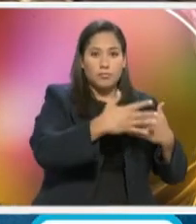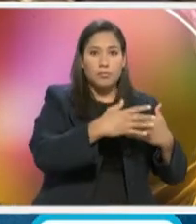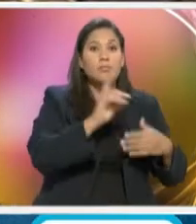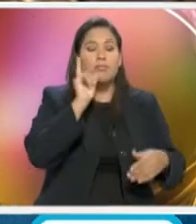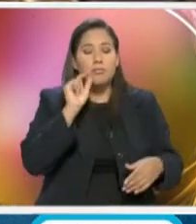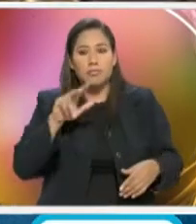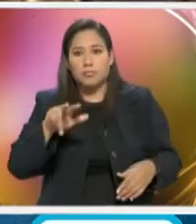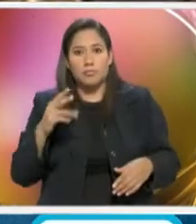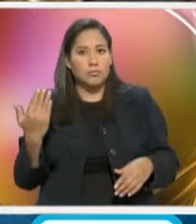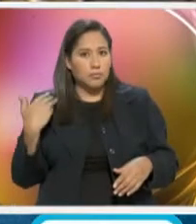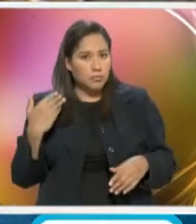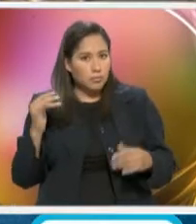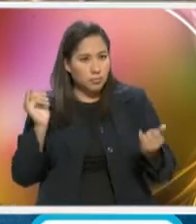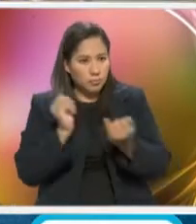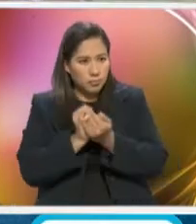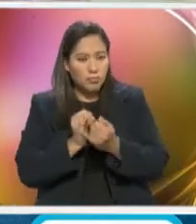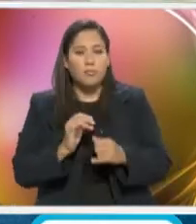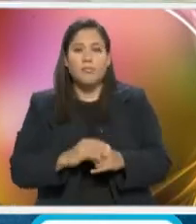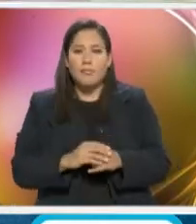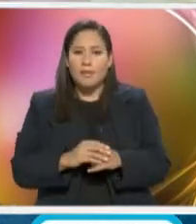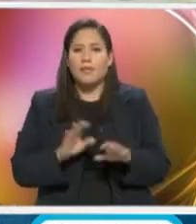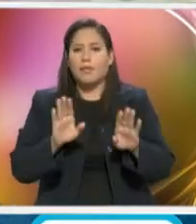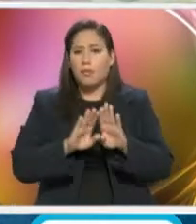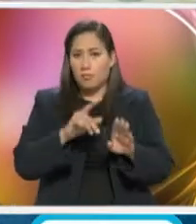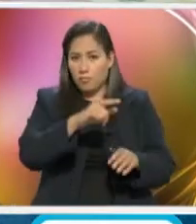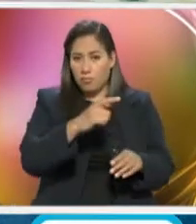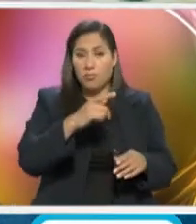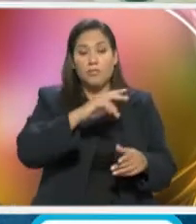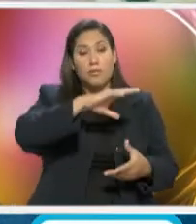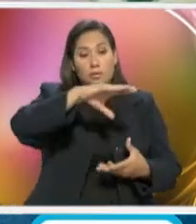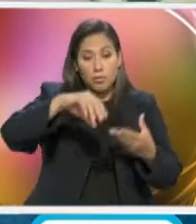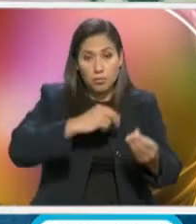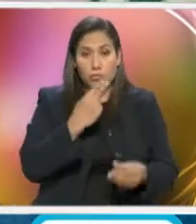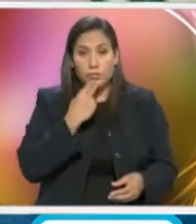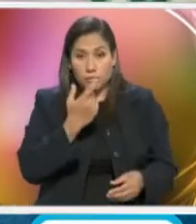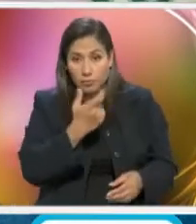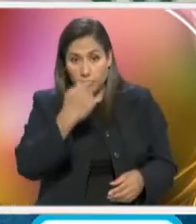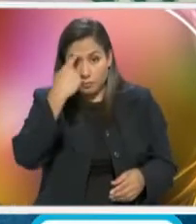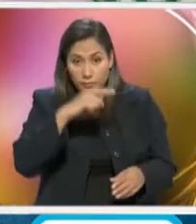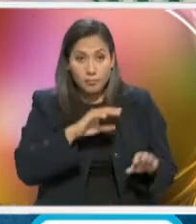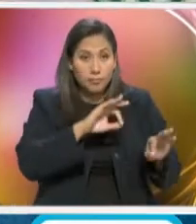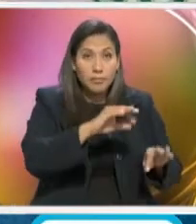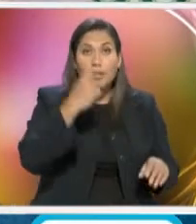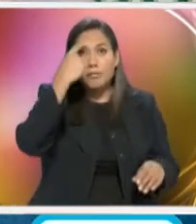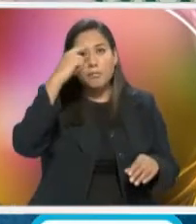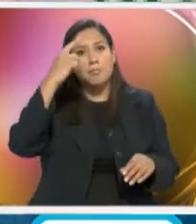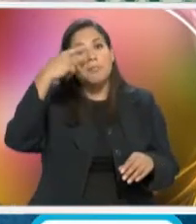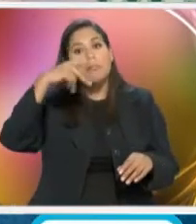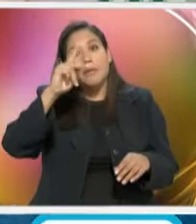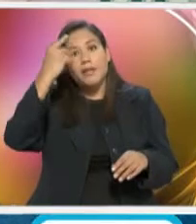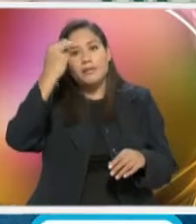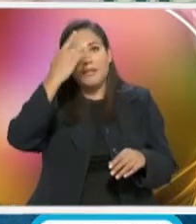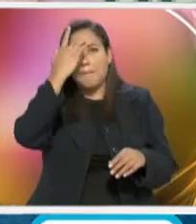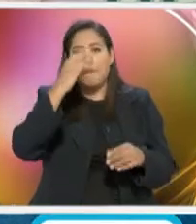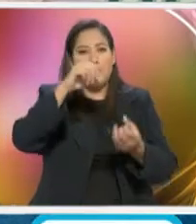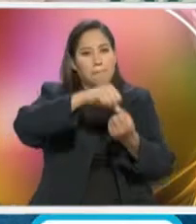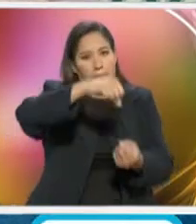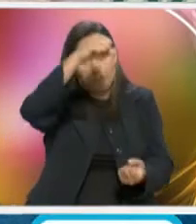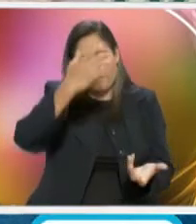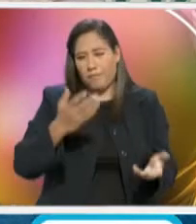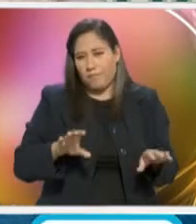nos pasó hace poquito, ¿no? Pero también podría haber sido un buen elemento de inversión, A eso voy, Pero exactamente. habría que ser adivino. ¿no? Claro. Sí, mira, te Sí. pongo